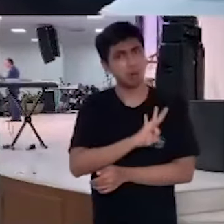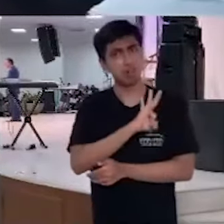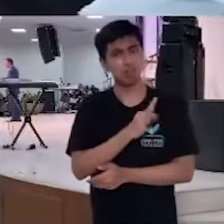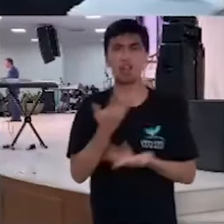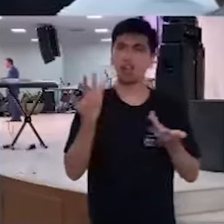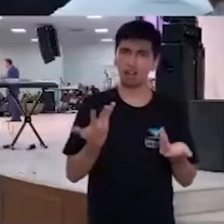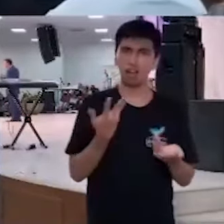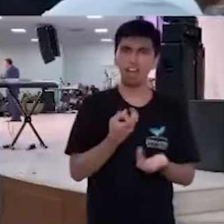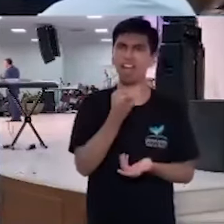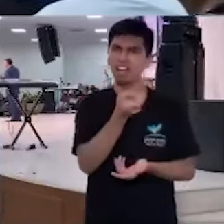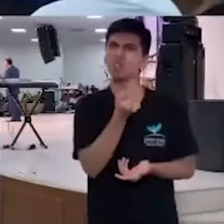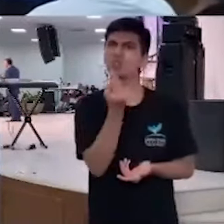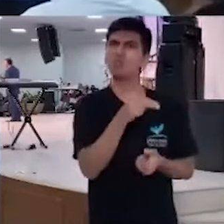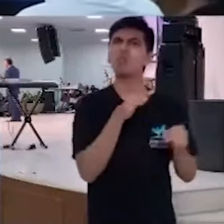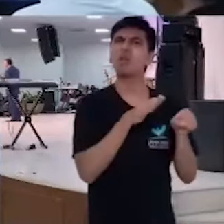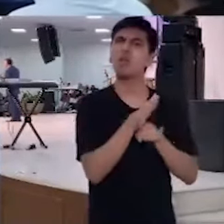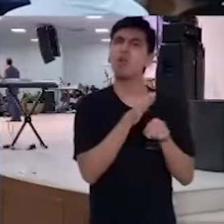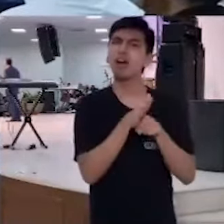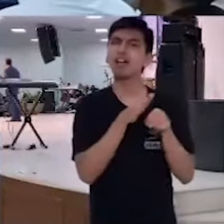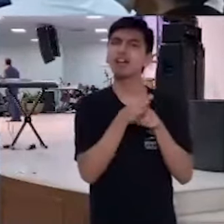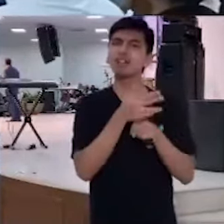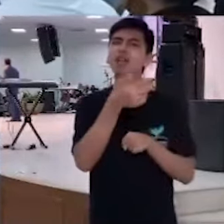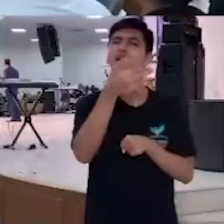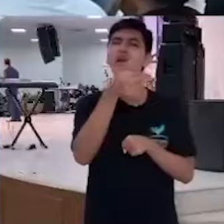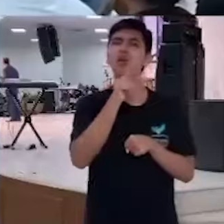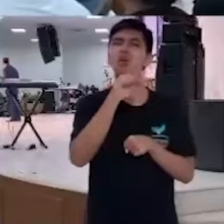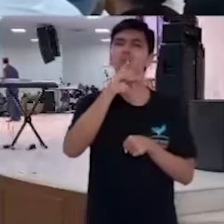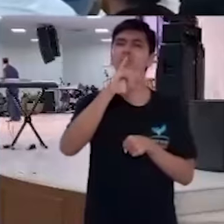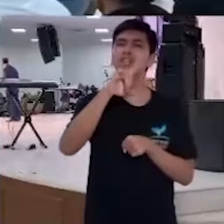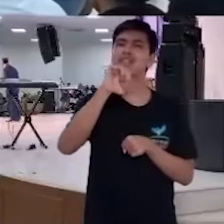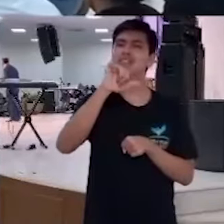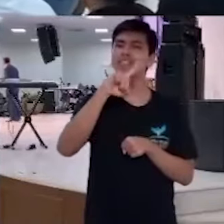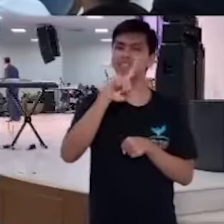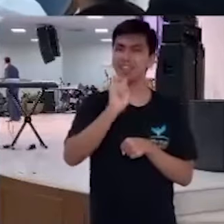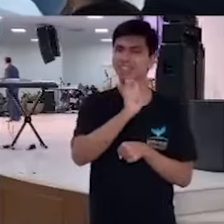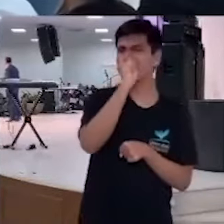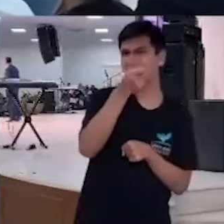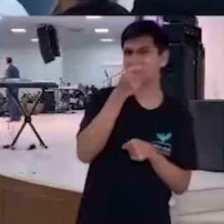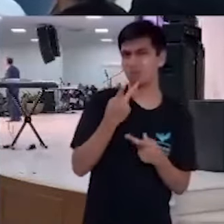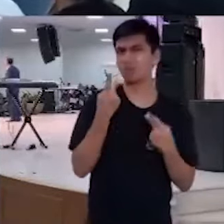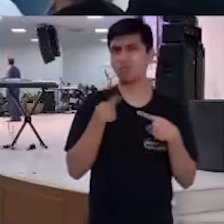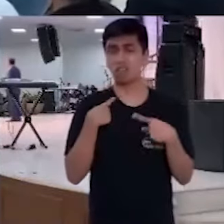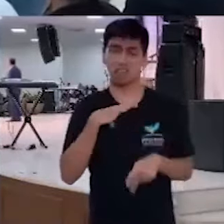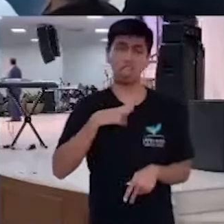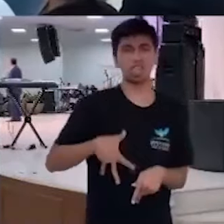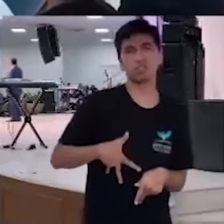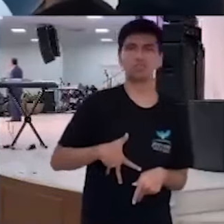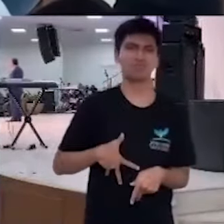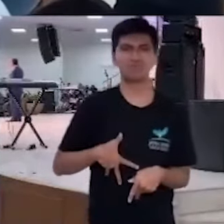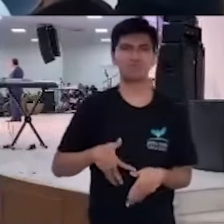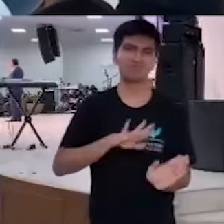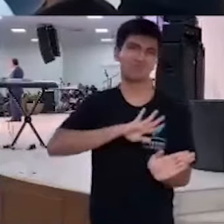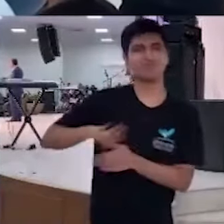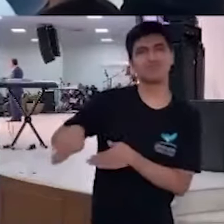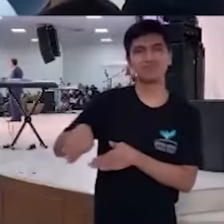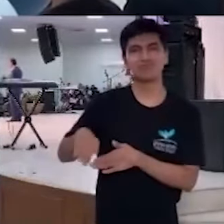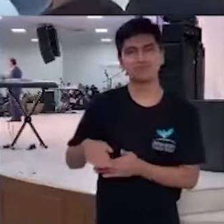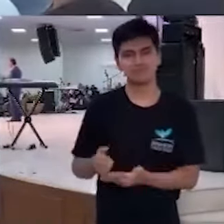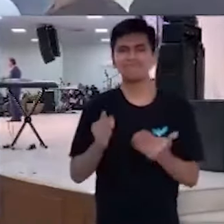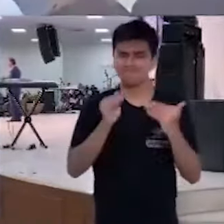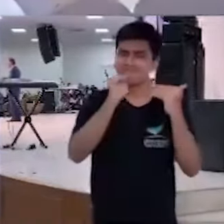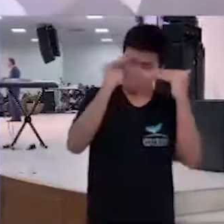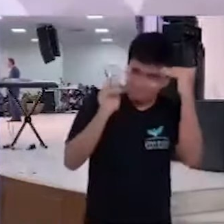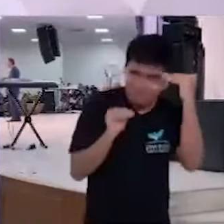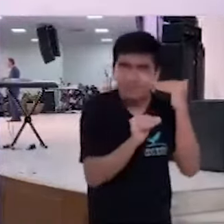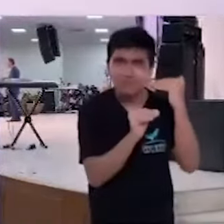ver, si es, tiene que ver, perdón, 100% con el carácter de una persona. Un pastor humilde, un